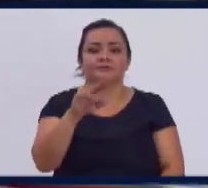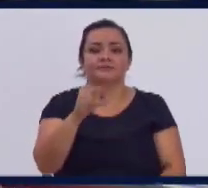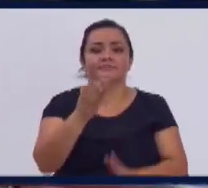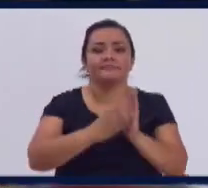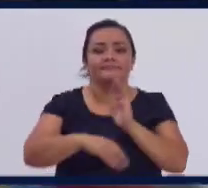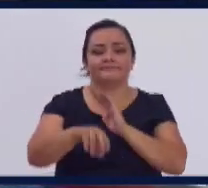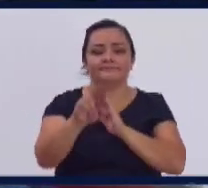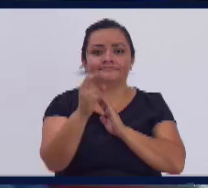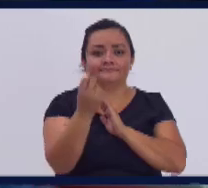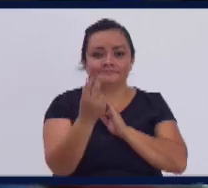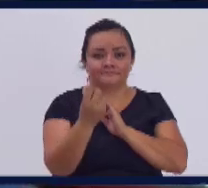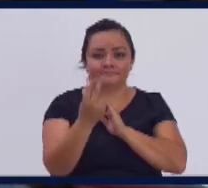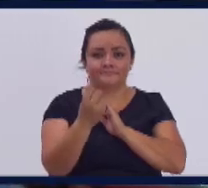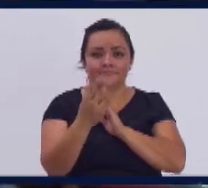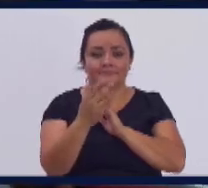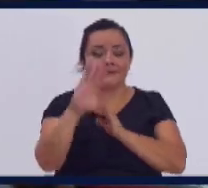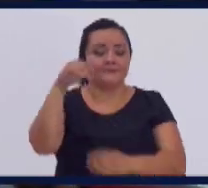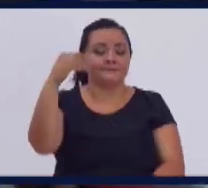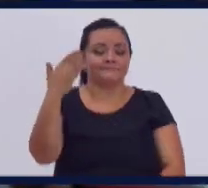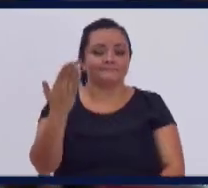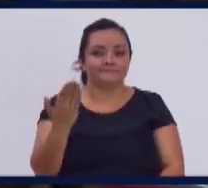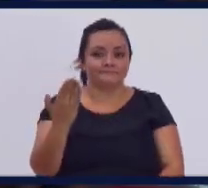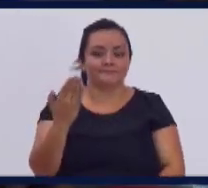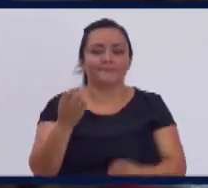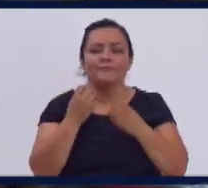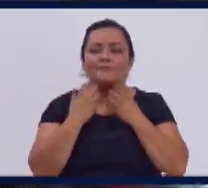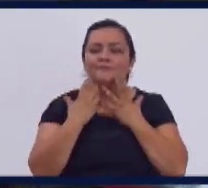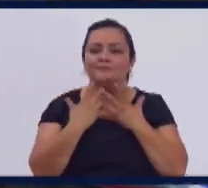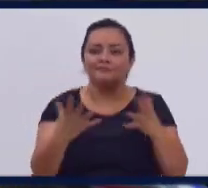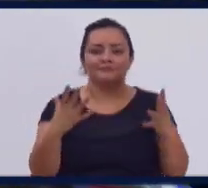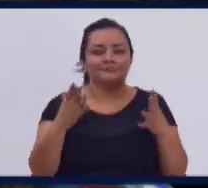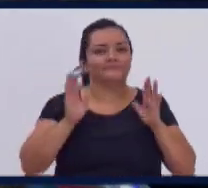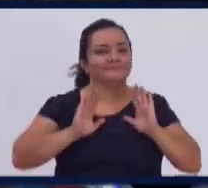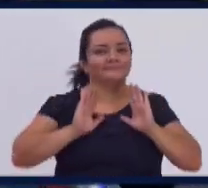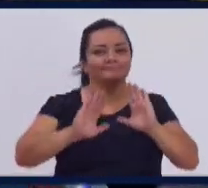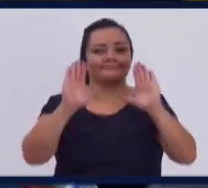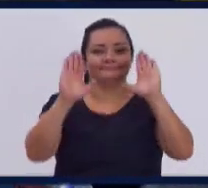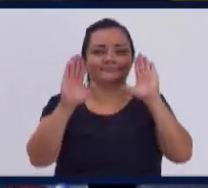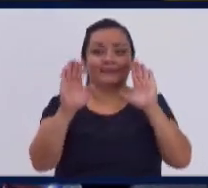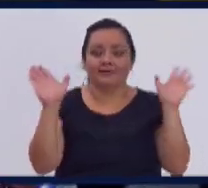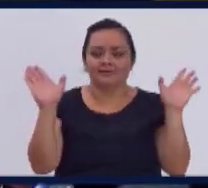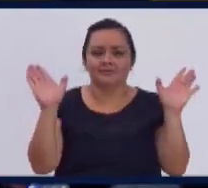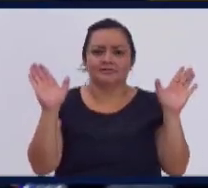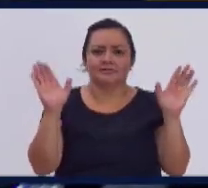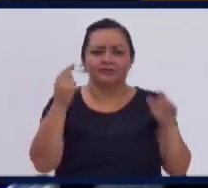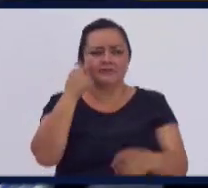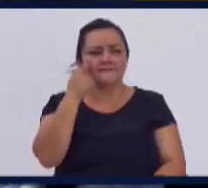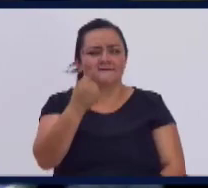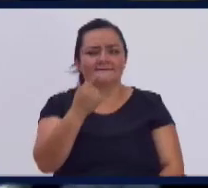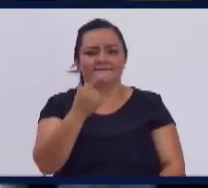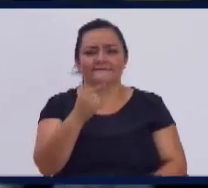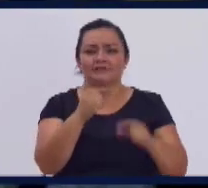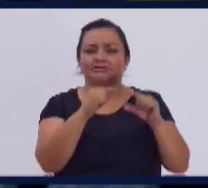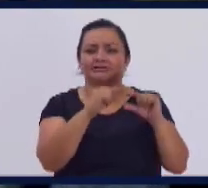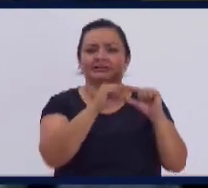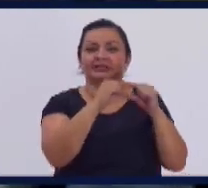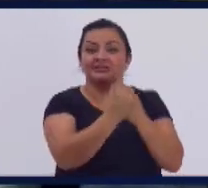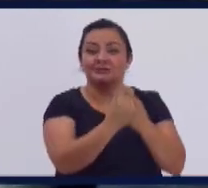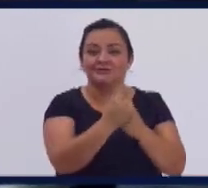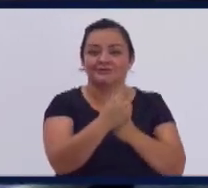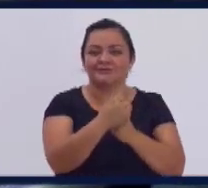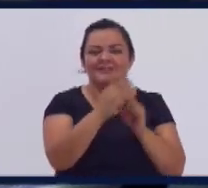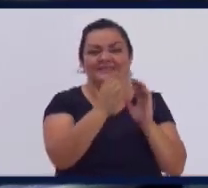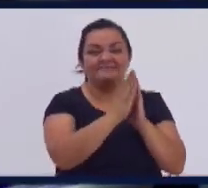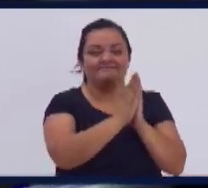quiere acompañar, después de haber él hecho muchos milagros, nos damos cuenta que los religiosos, en lugar de aceptarlo